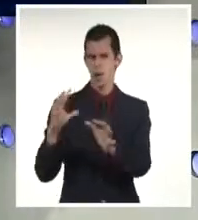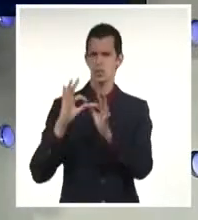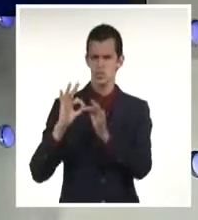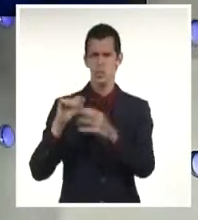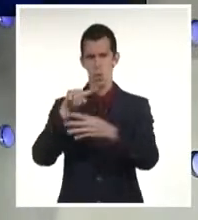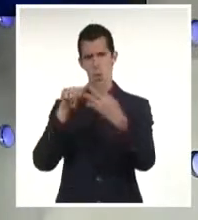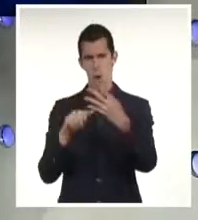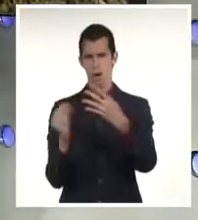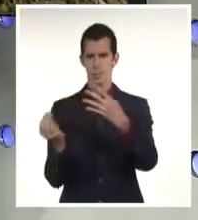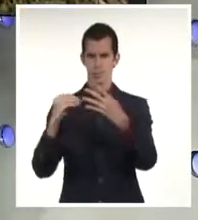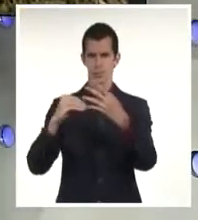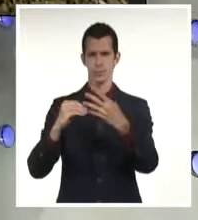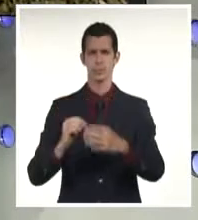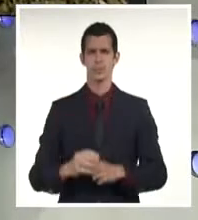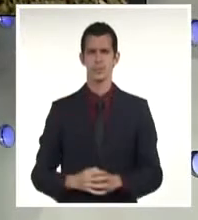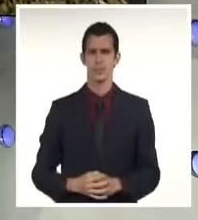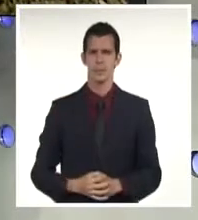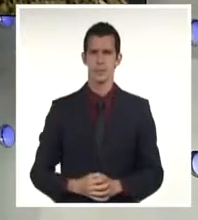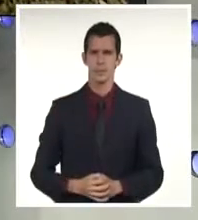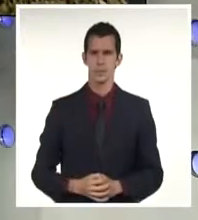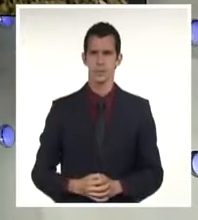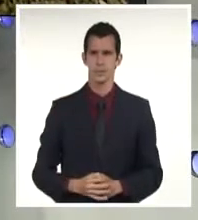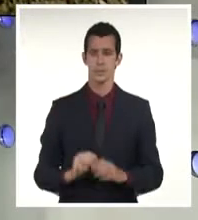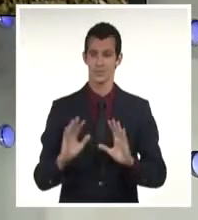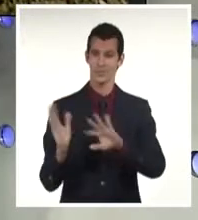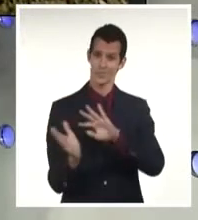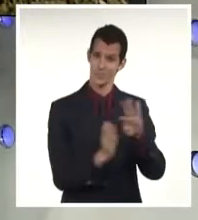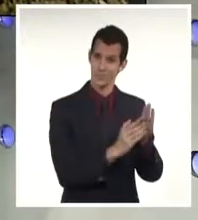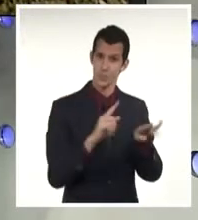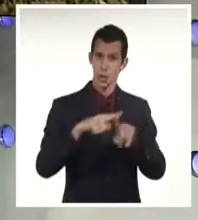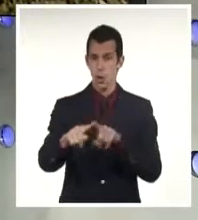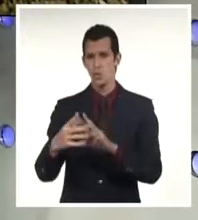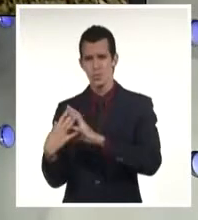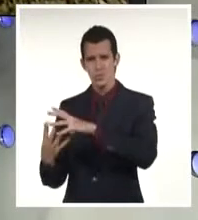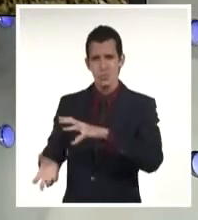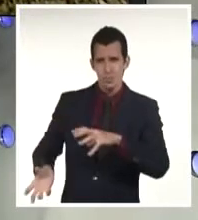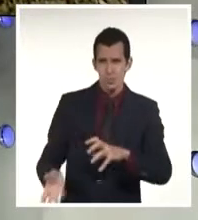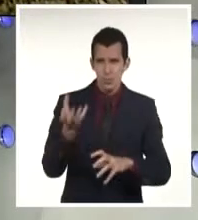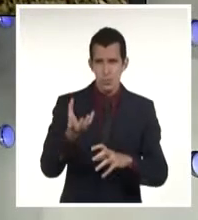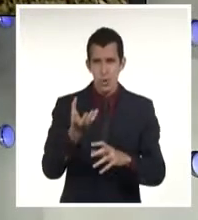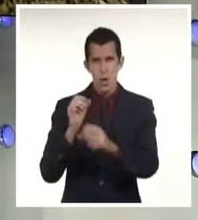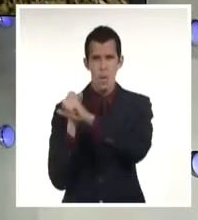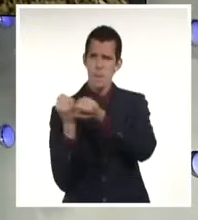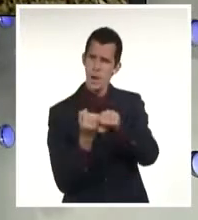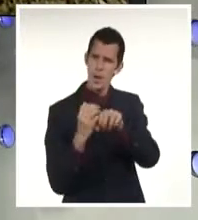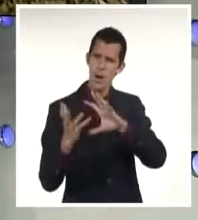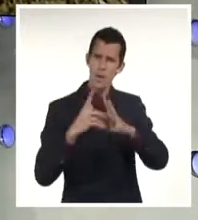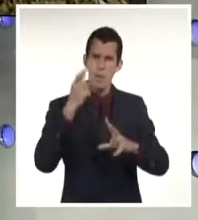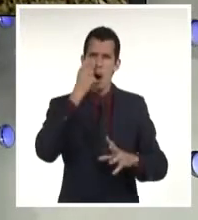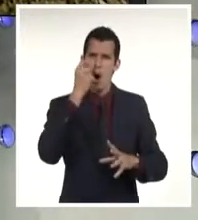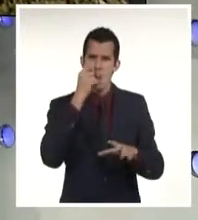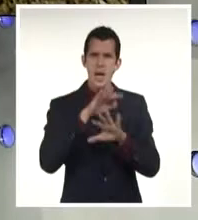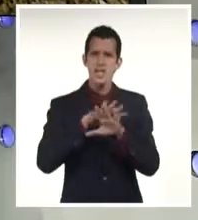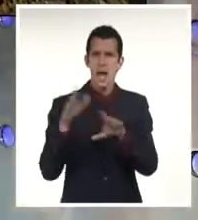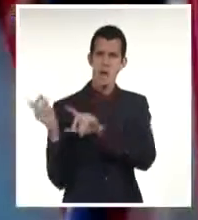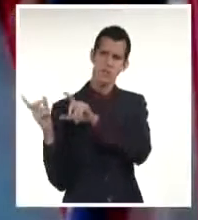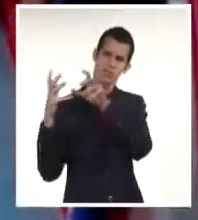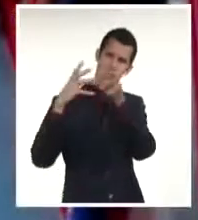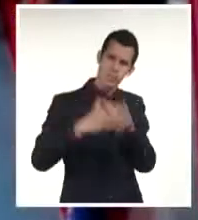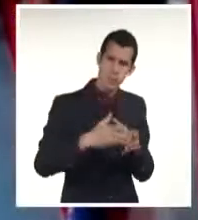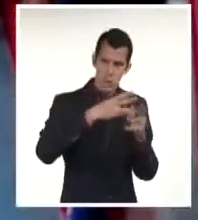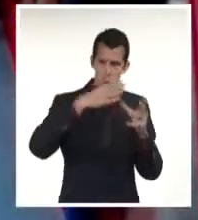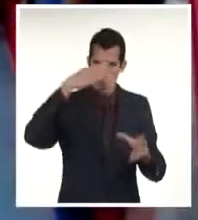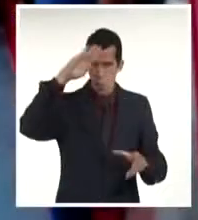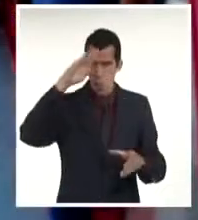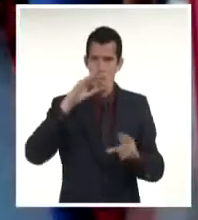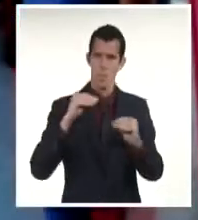postemporada. Y el equipo de softball masculino que ganó la medalla de bronce en el Panamericano de la disciplina ya se encuentra en Cuba. En horas de la